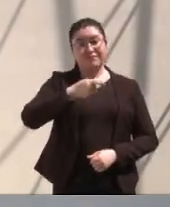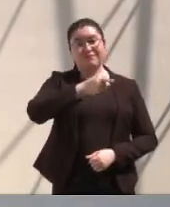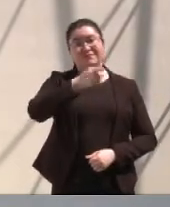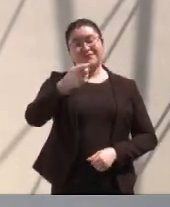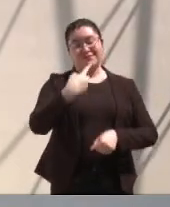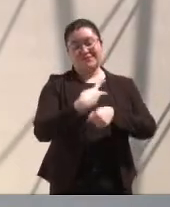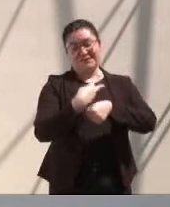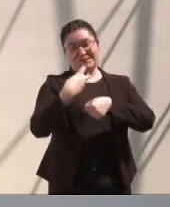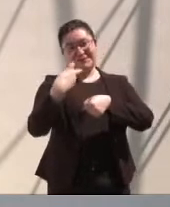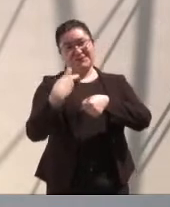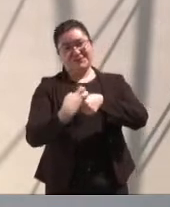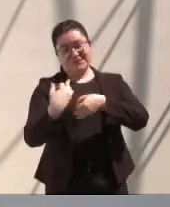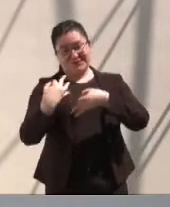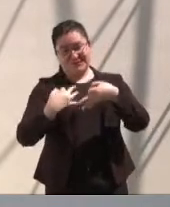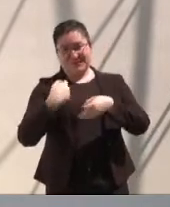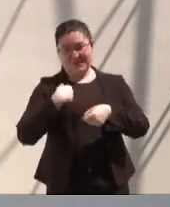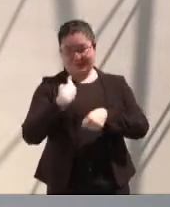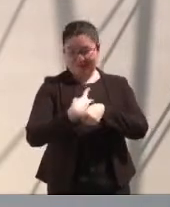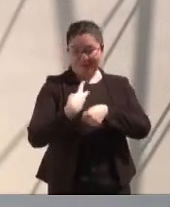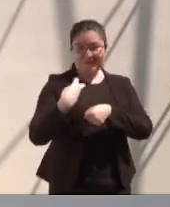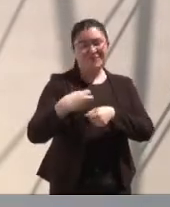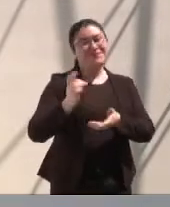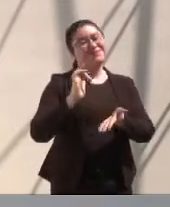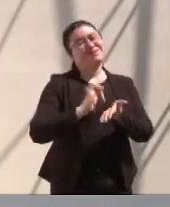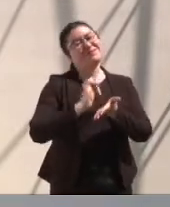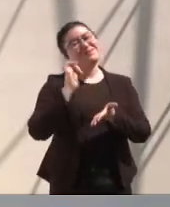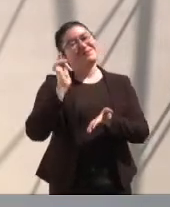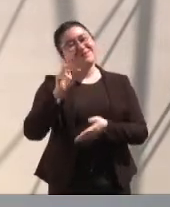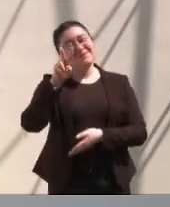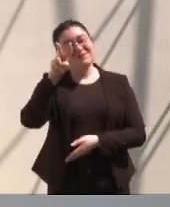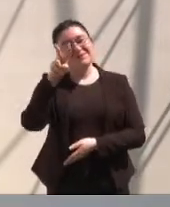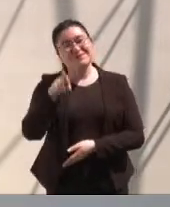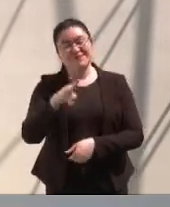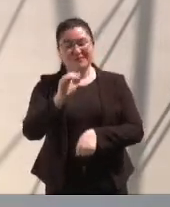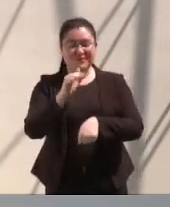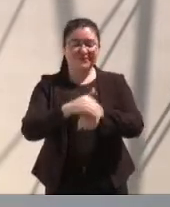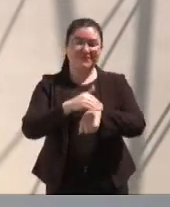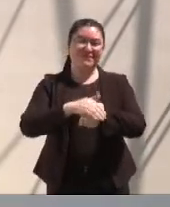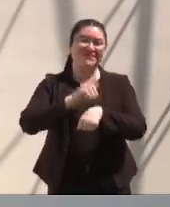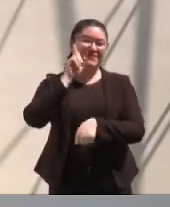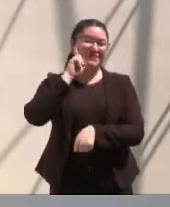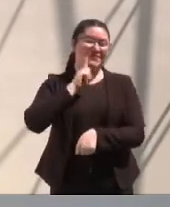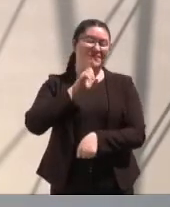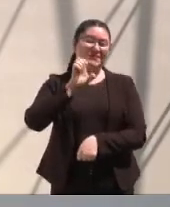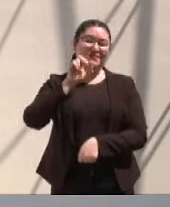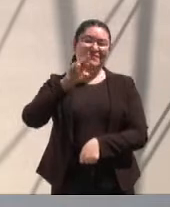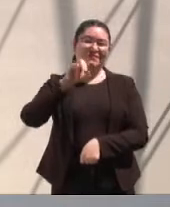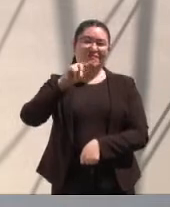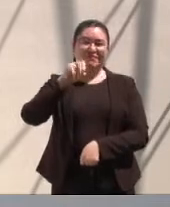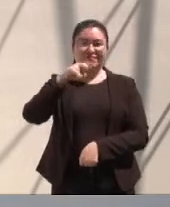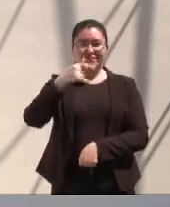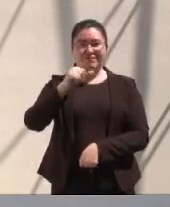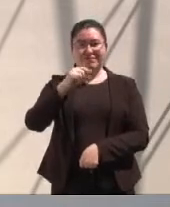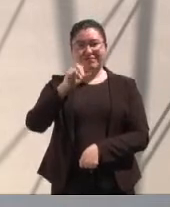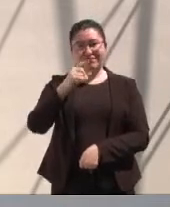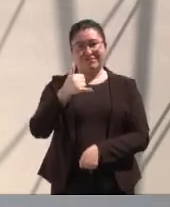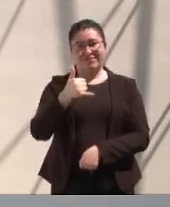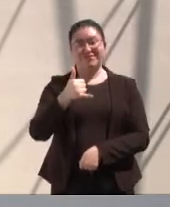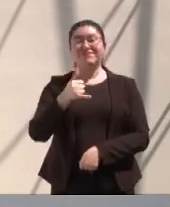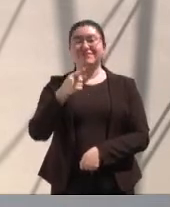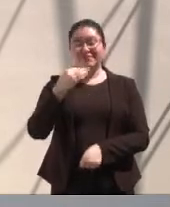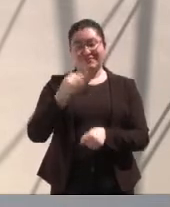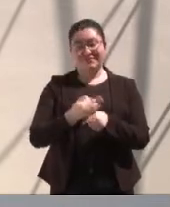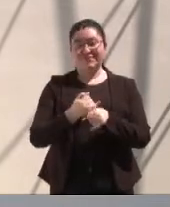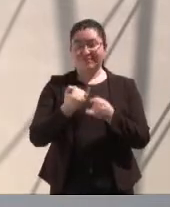de la Fiscal General de Justicia de la Ciudad de México, mi querida amiga y compañera Ernestina Godoy, a la inauguración de